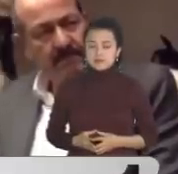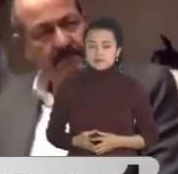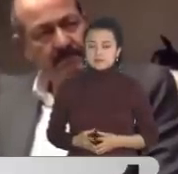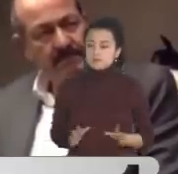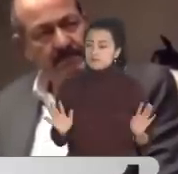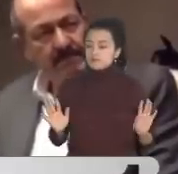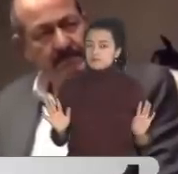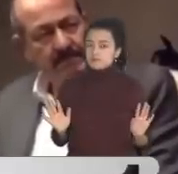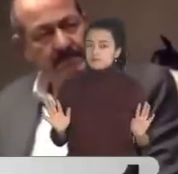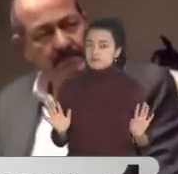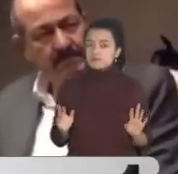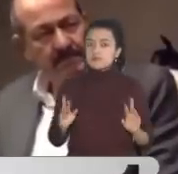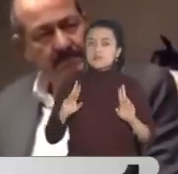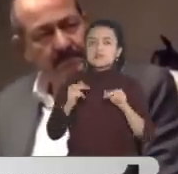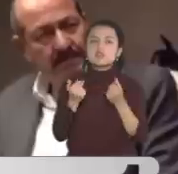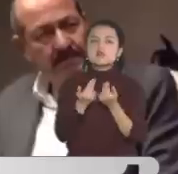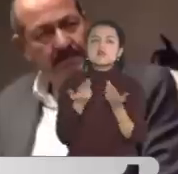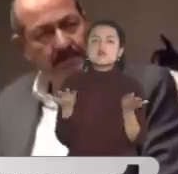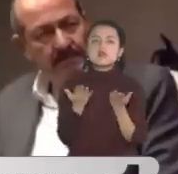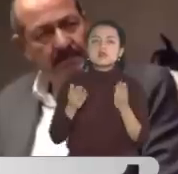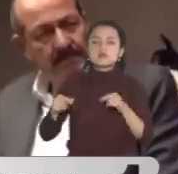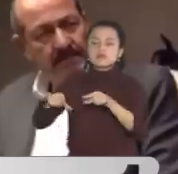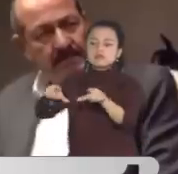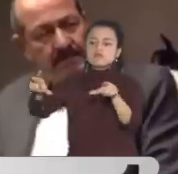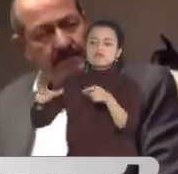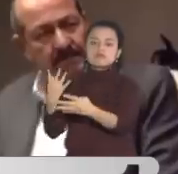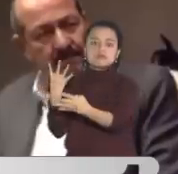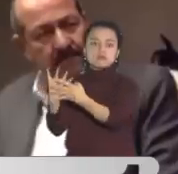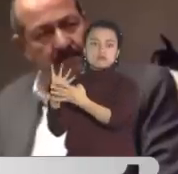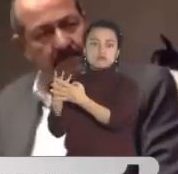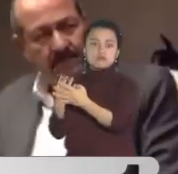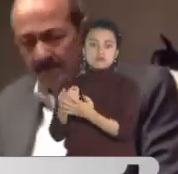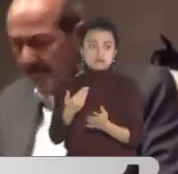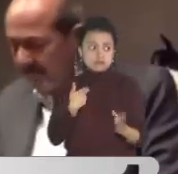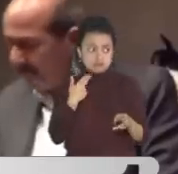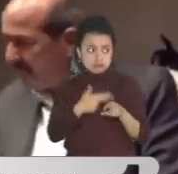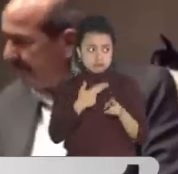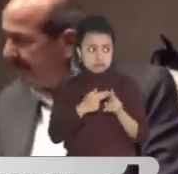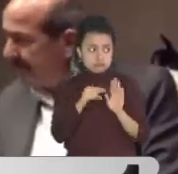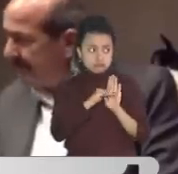En los pabellones se reúnen guerreros. Le doy los datos y los nombres ahora.